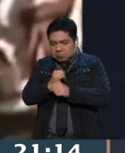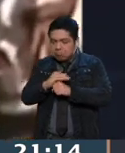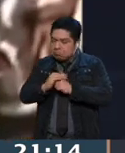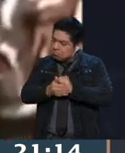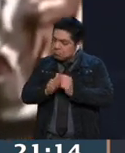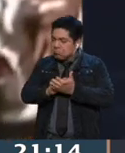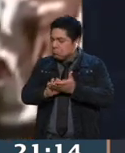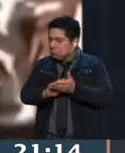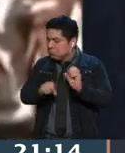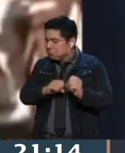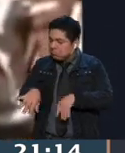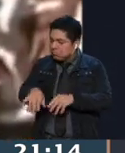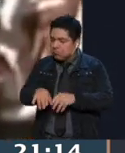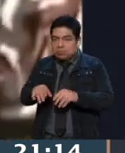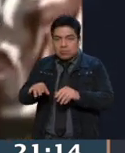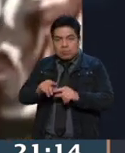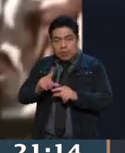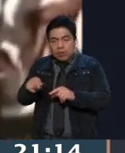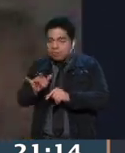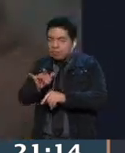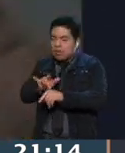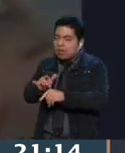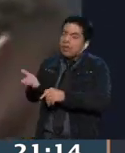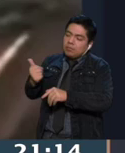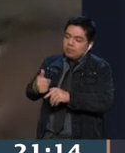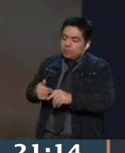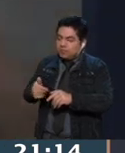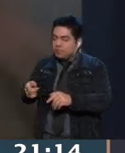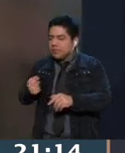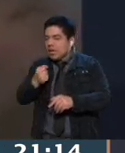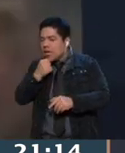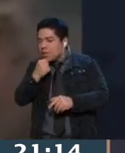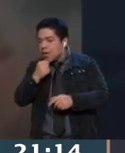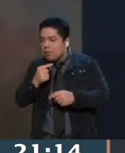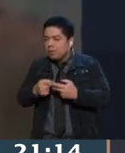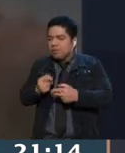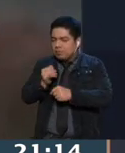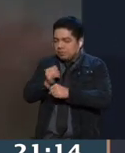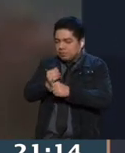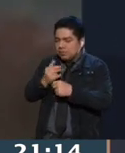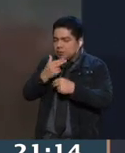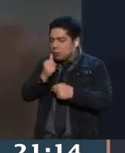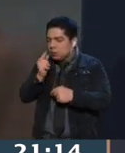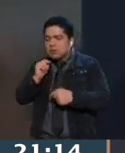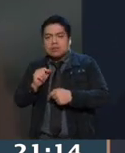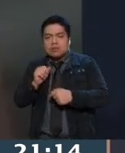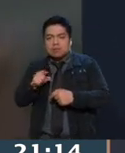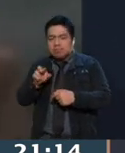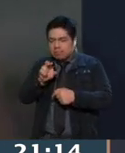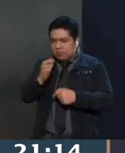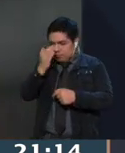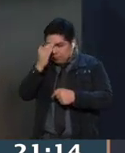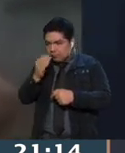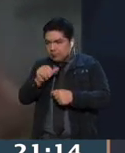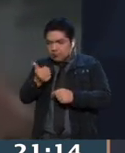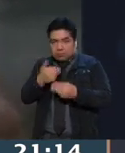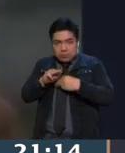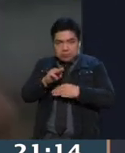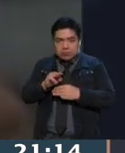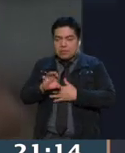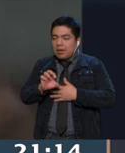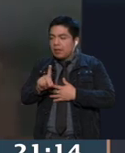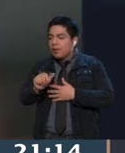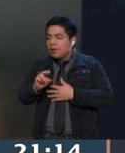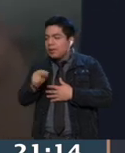un grupo de investigadores y de periodistas, uno de ellos en particular reconocido en todo el mundo como Tim Golden,